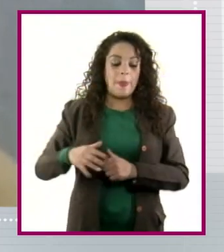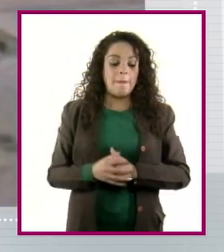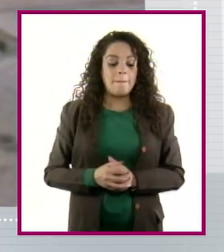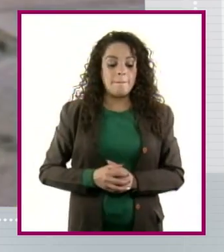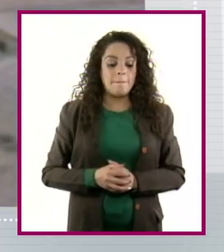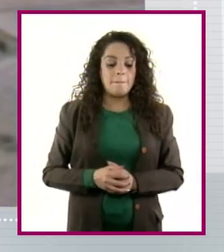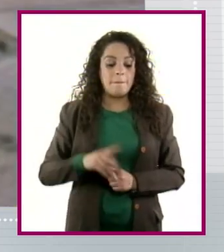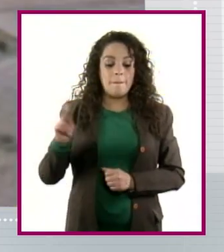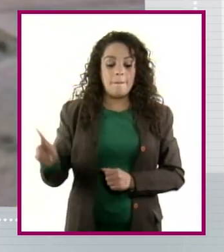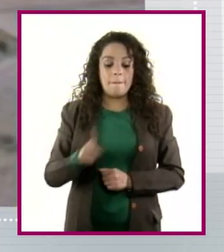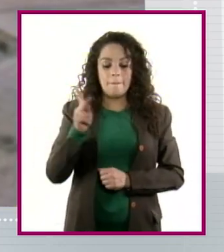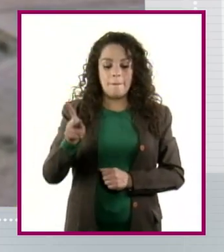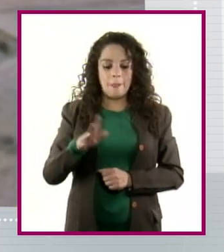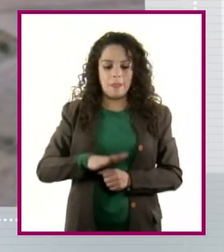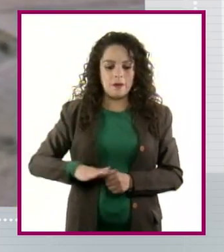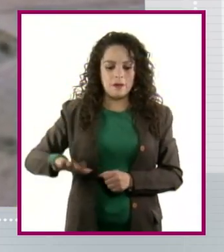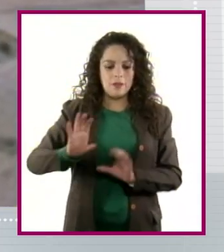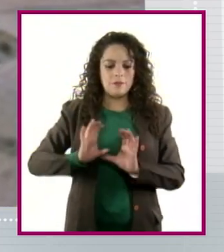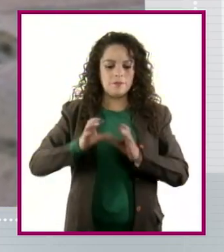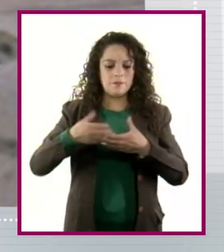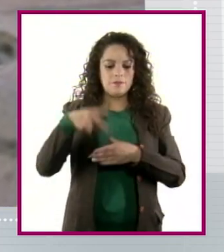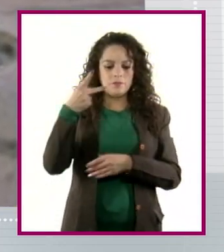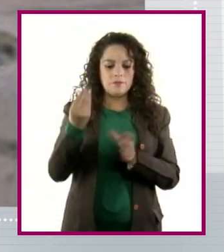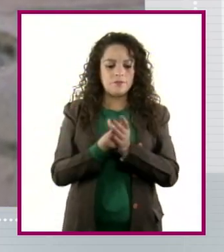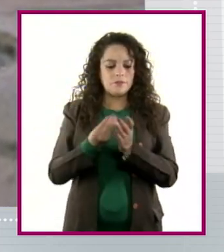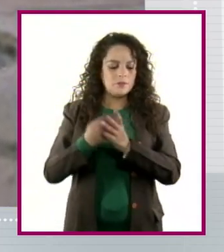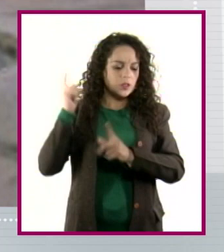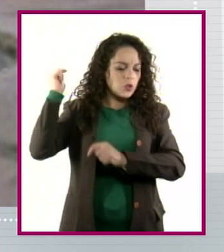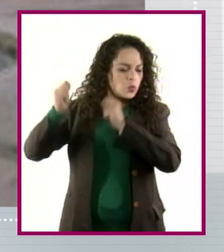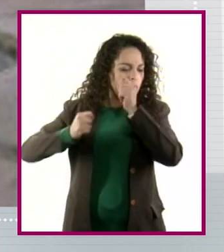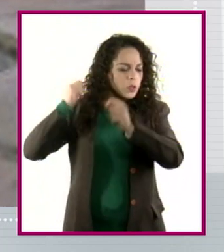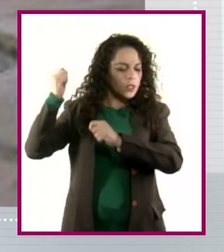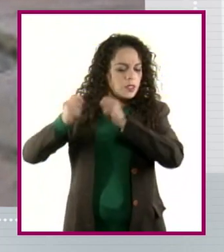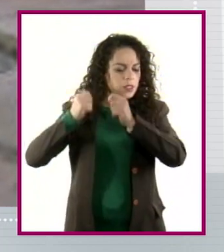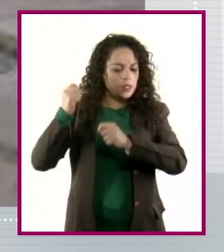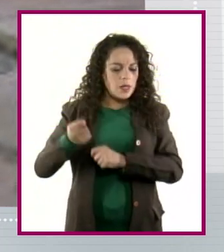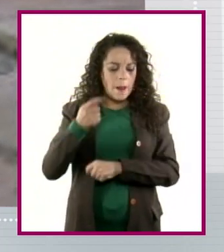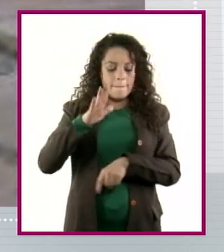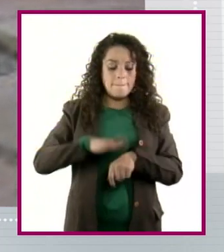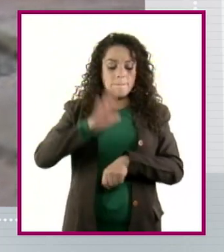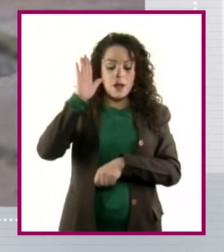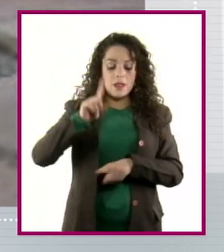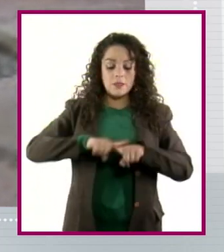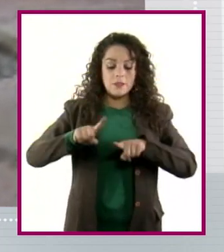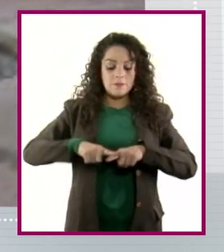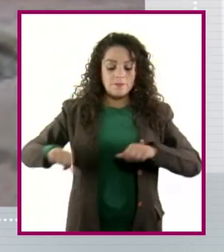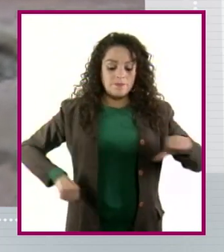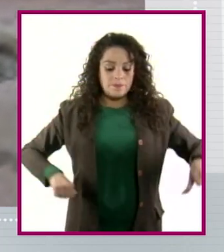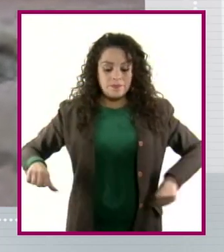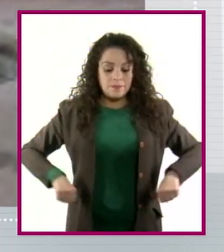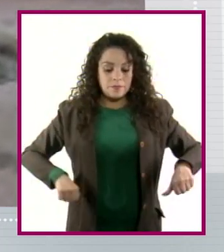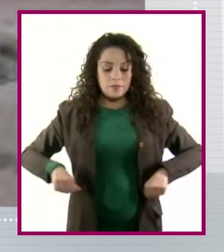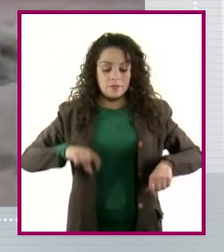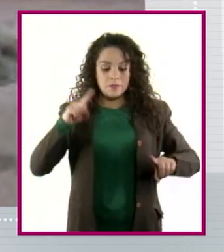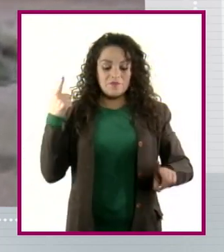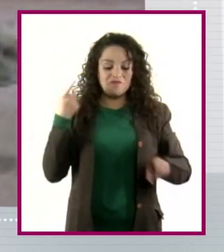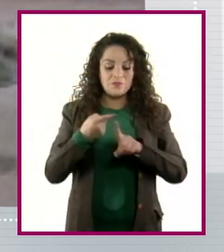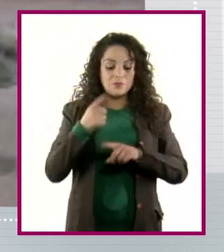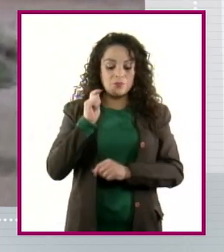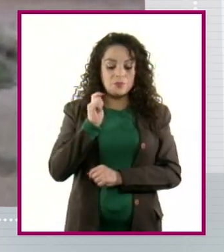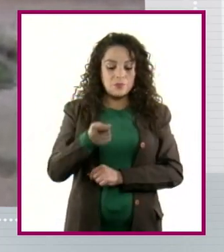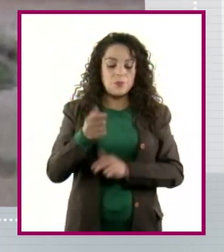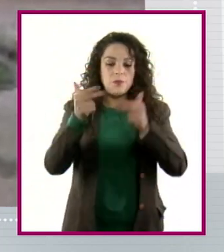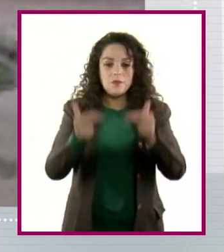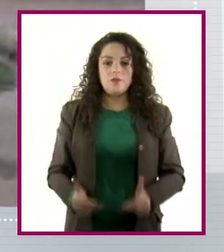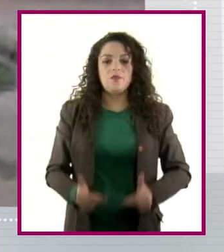el pueblo es de vocación turística, 80%. Entonces, la mayoría de las actividades están encaminadas al